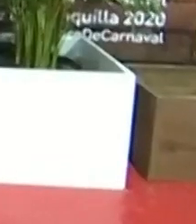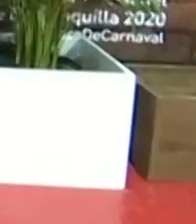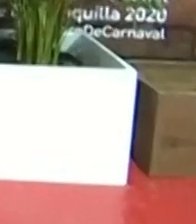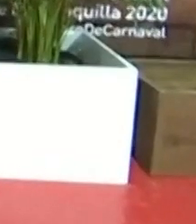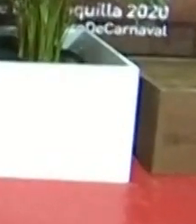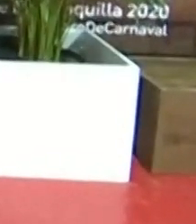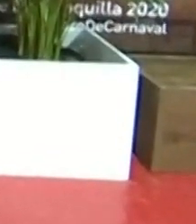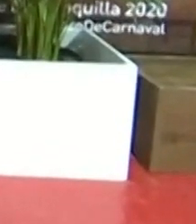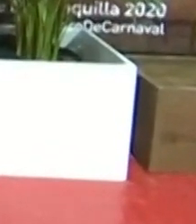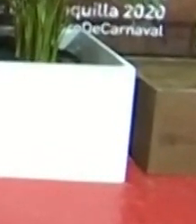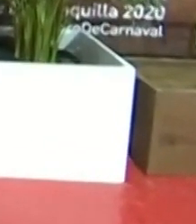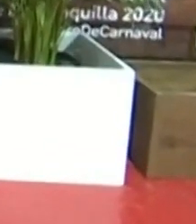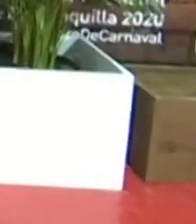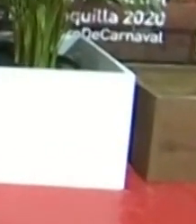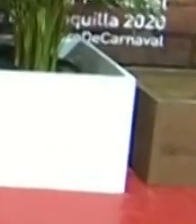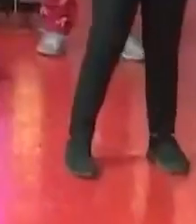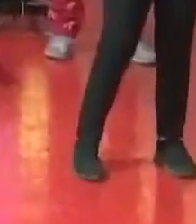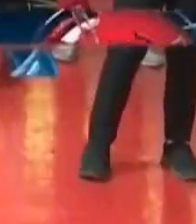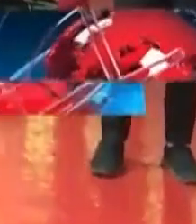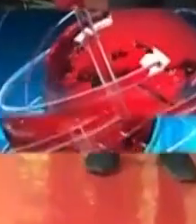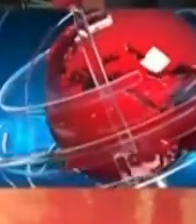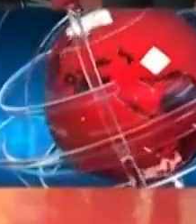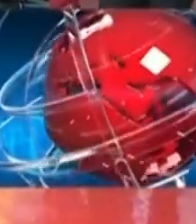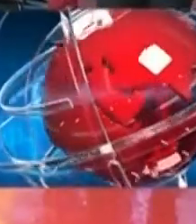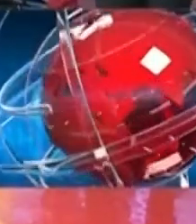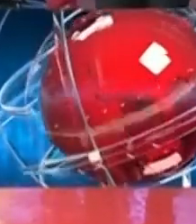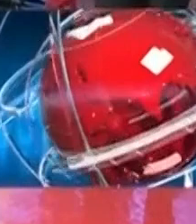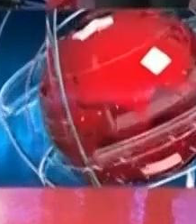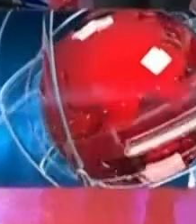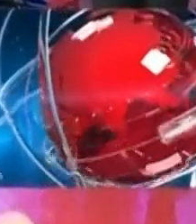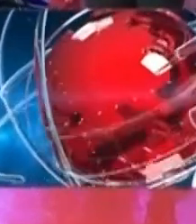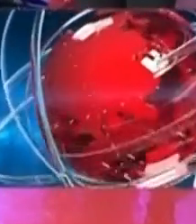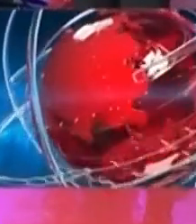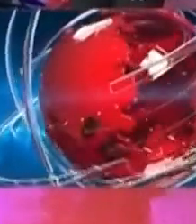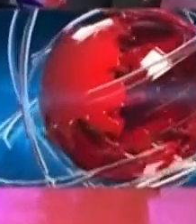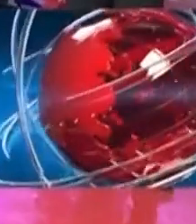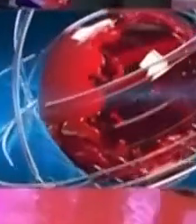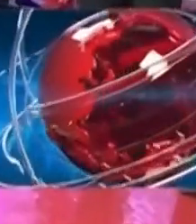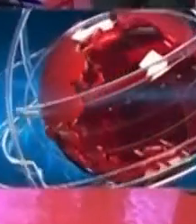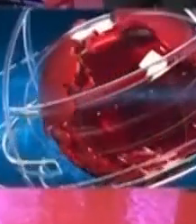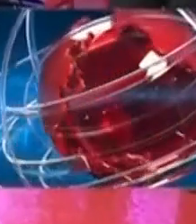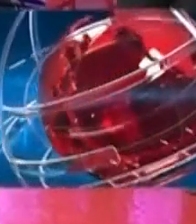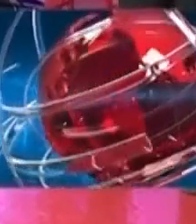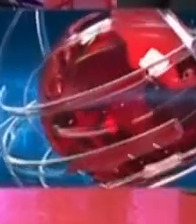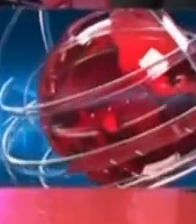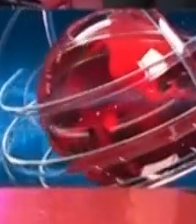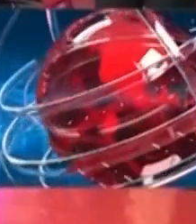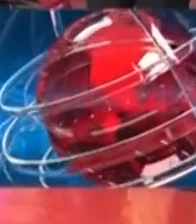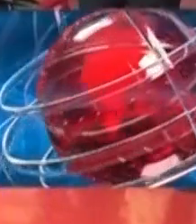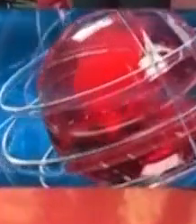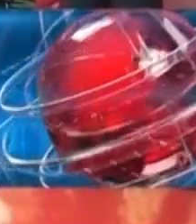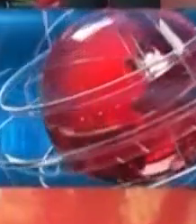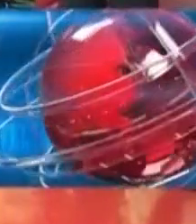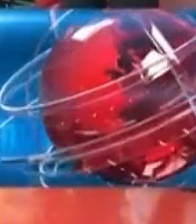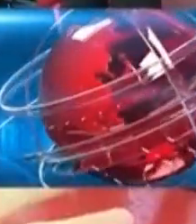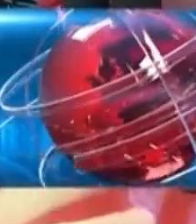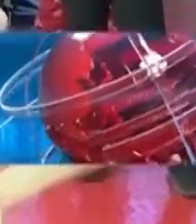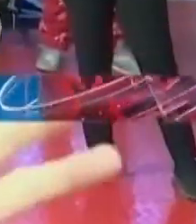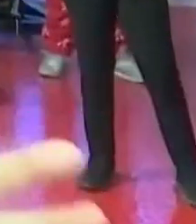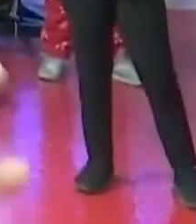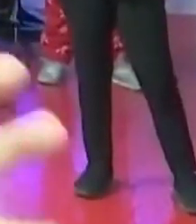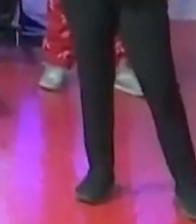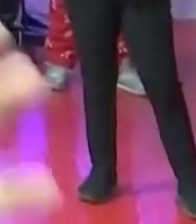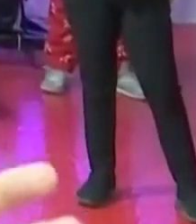el Centro Comercial Mall Plaza Buenavista. Una feria que organizamos en cada ciudad principal, donde tenemos la oportunidad de integrar todas